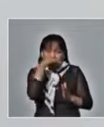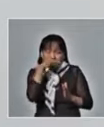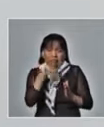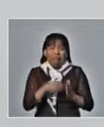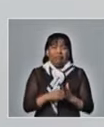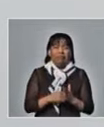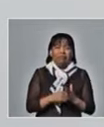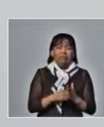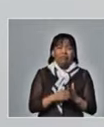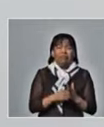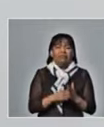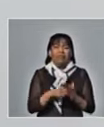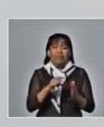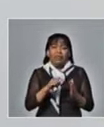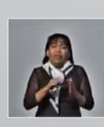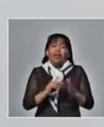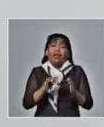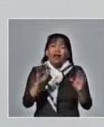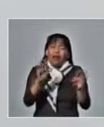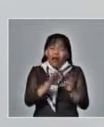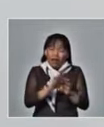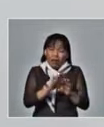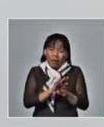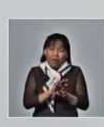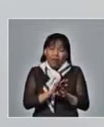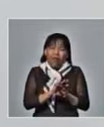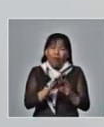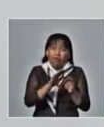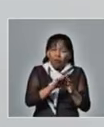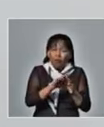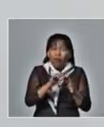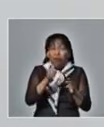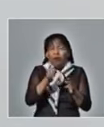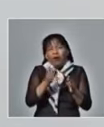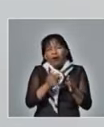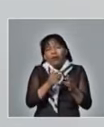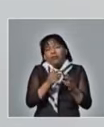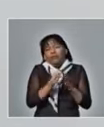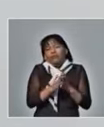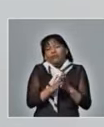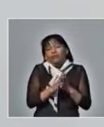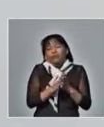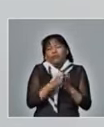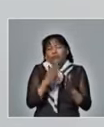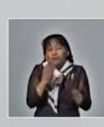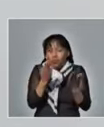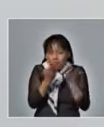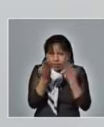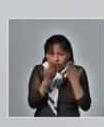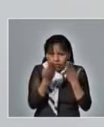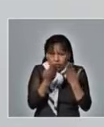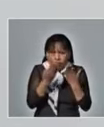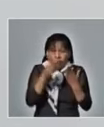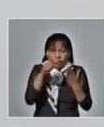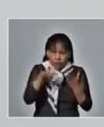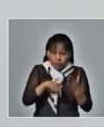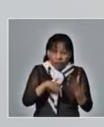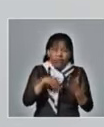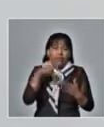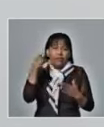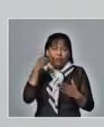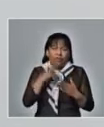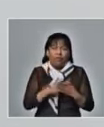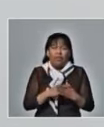apoyarlos también en la revalidación de sus estudios y licencias. Y algo muy importante, vamos a darle asistencia legal para aquellos que